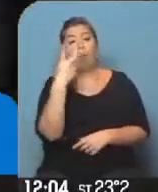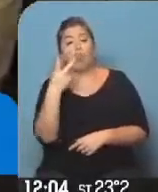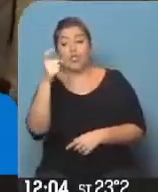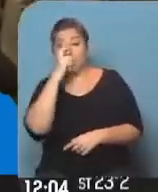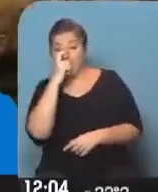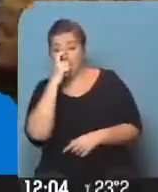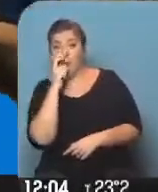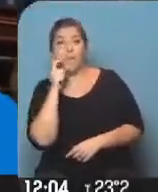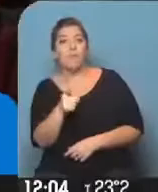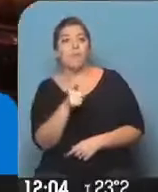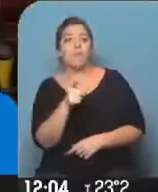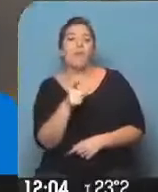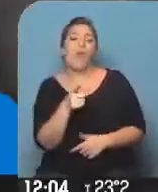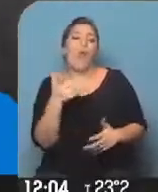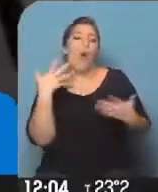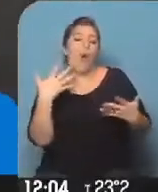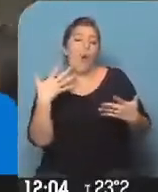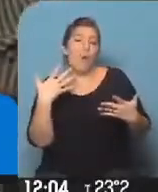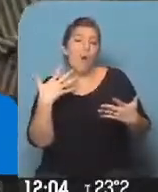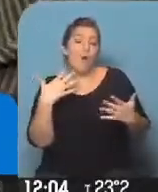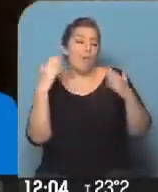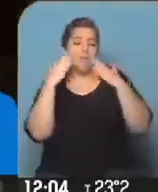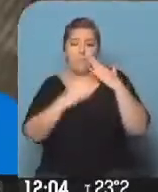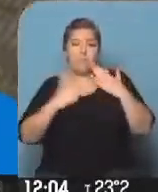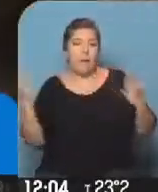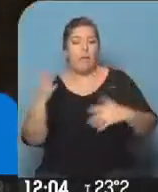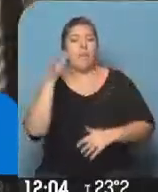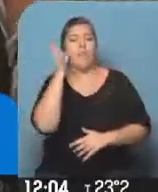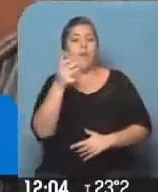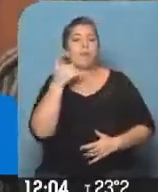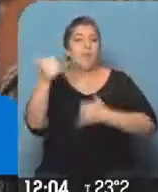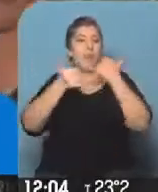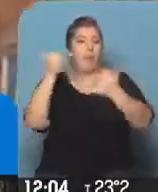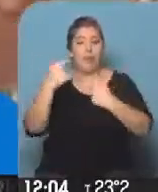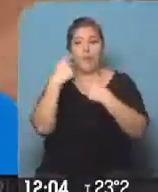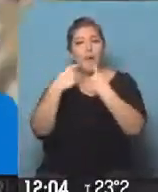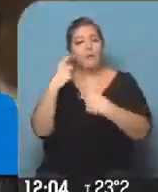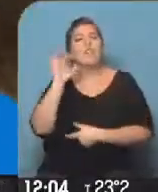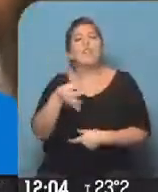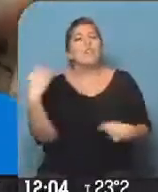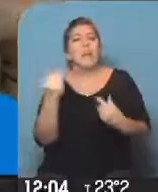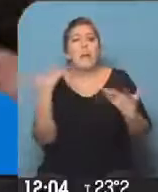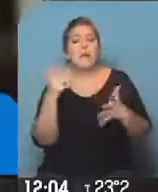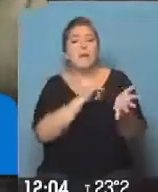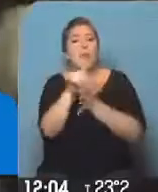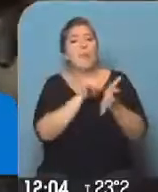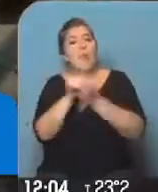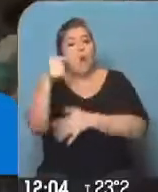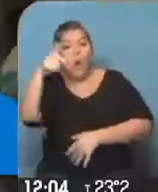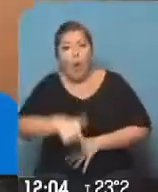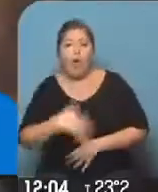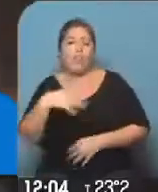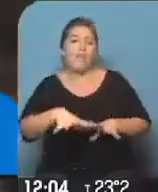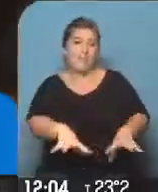0810-222-86-527, está, por supuesto, claro, saturado, gran cantidad de preguntas para saber qué es lo que va a ocurrir con los vuelos que tenían que salir